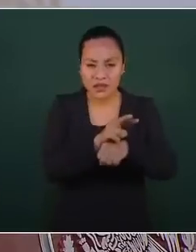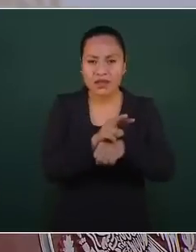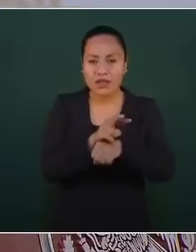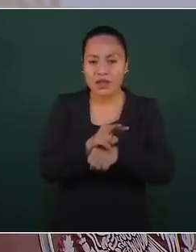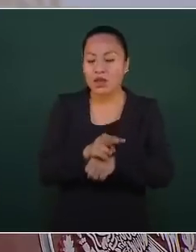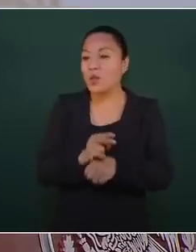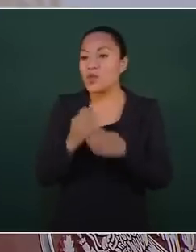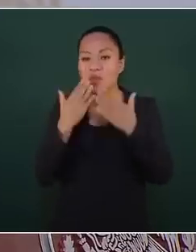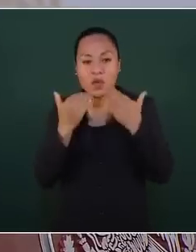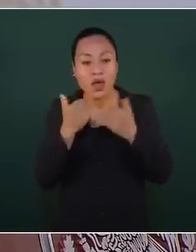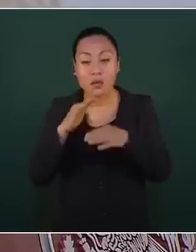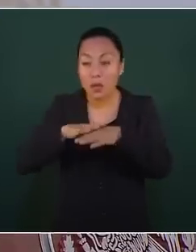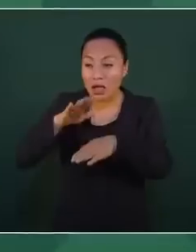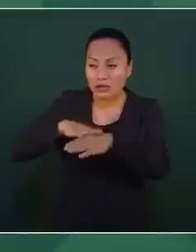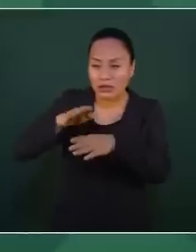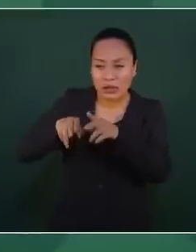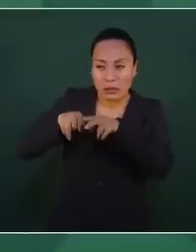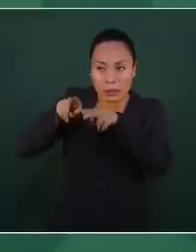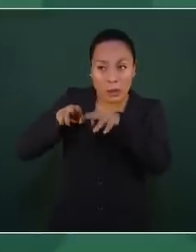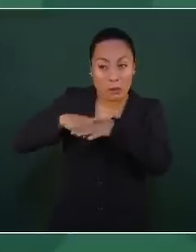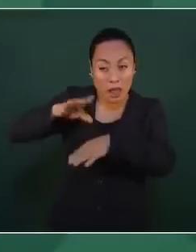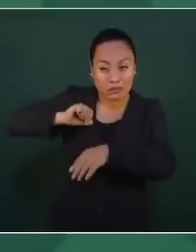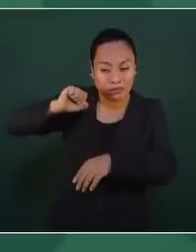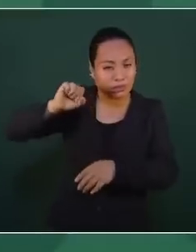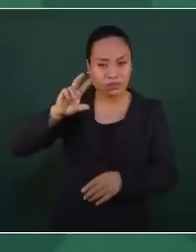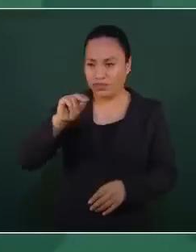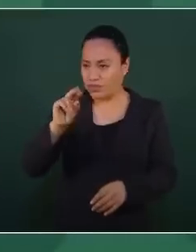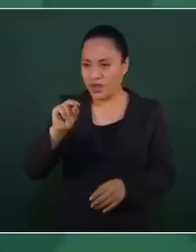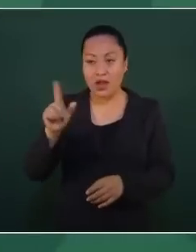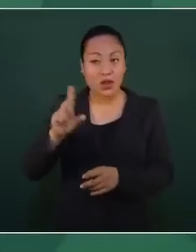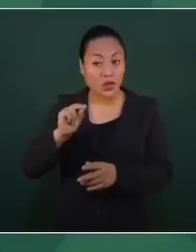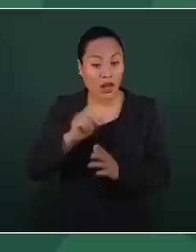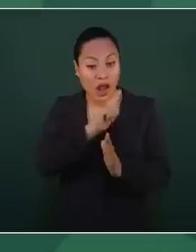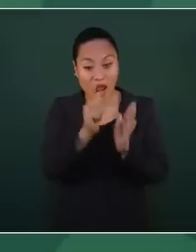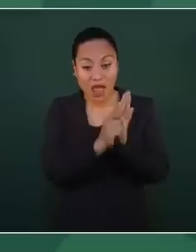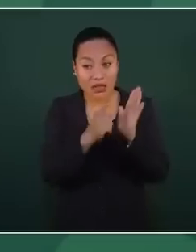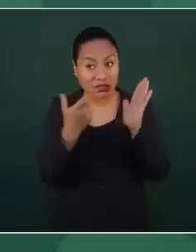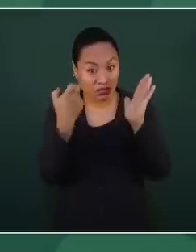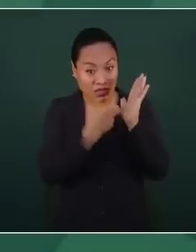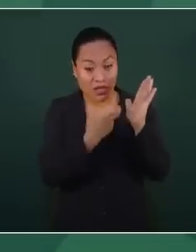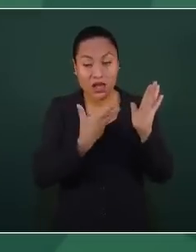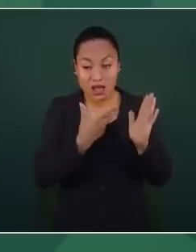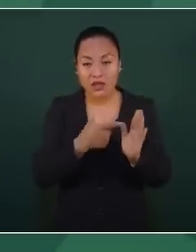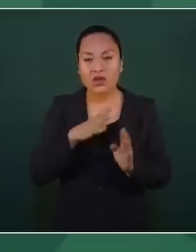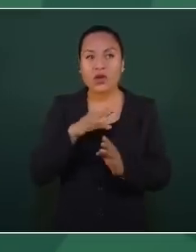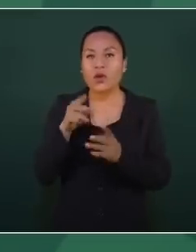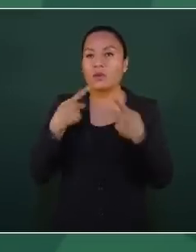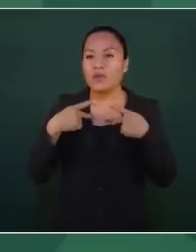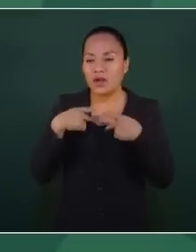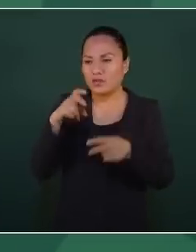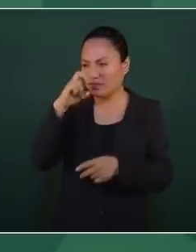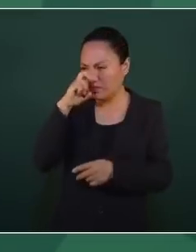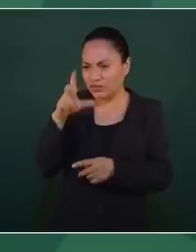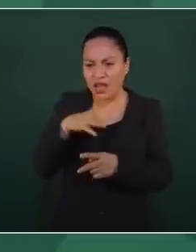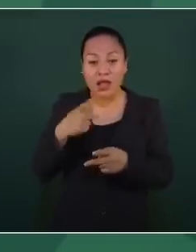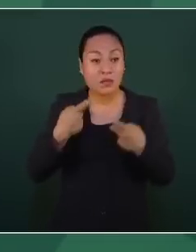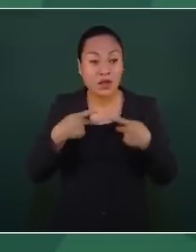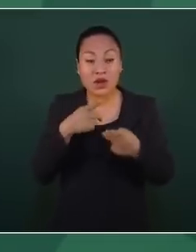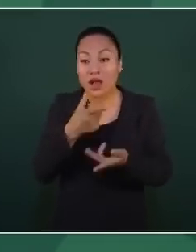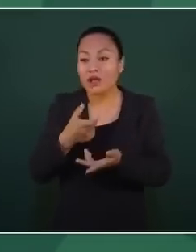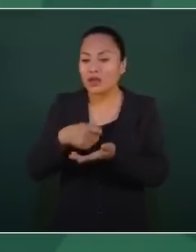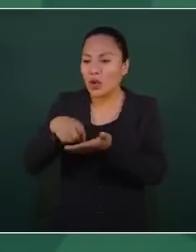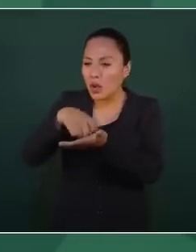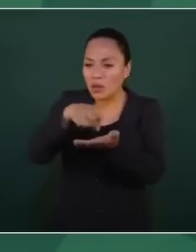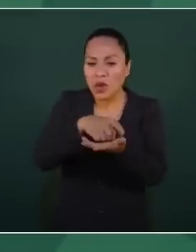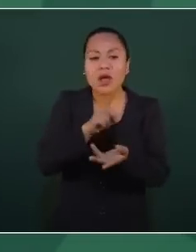que no haya aumentos injustificados y que nadie se pase de rosca con los que están recibiendo los beneficios que está